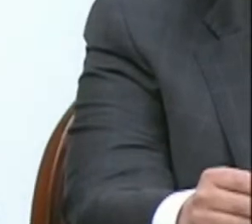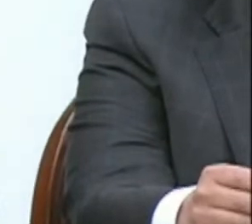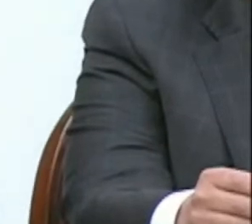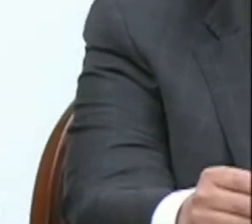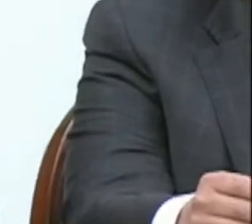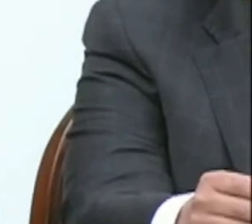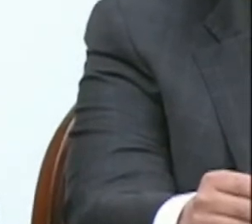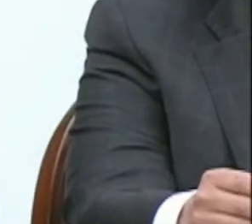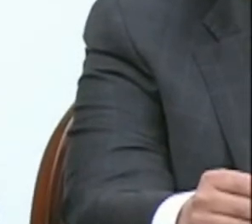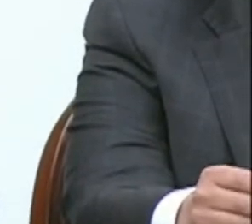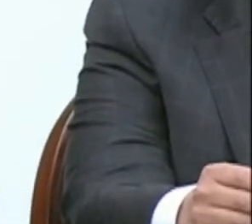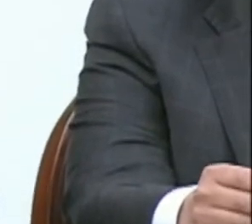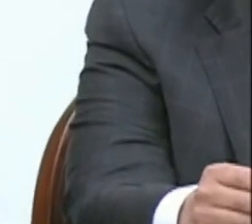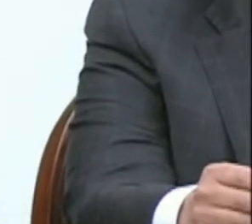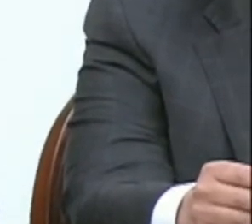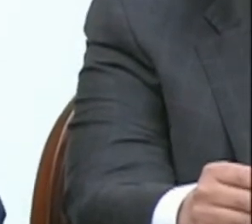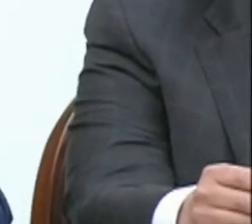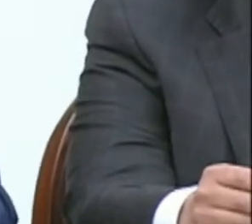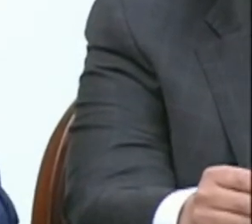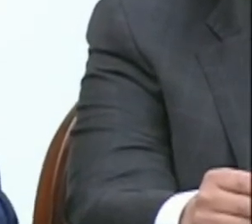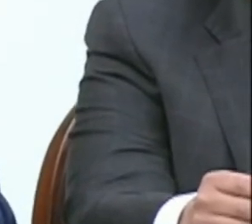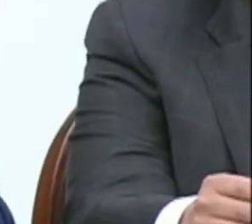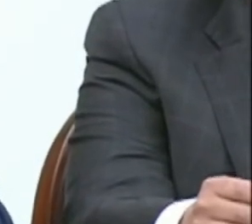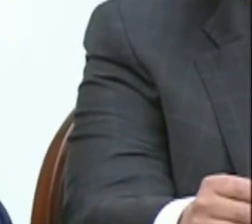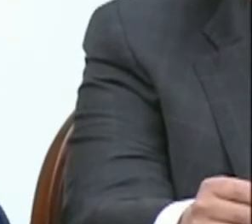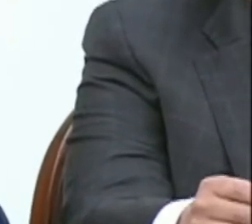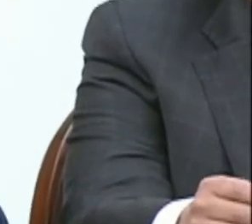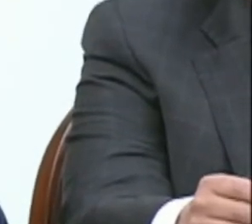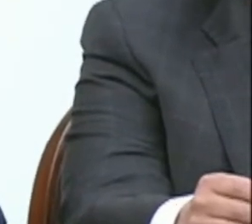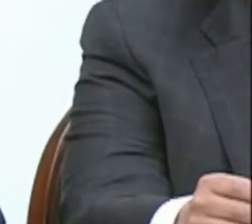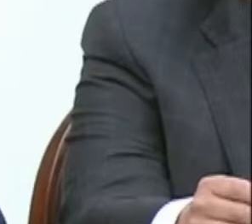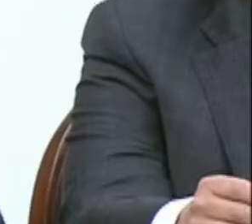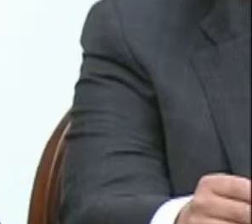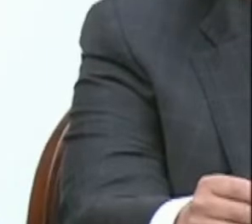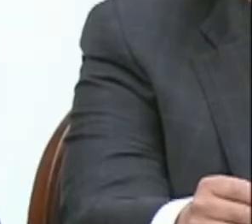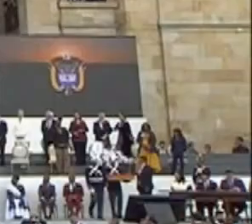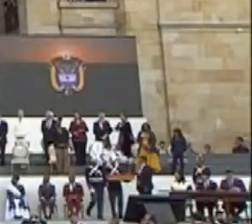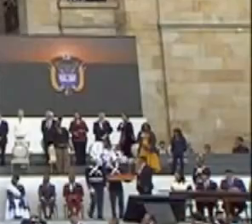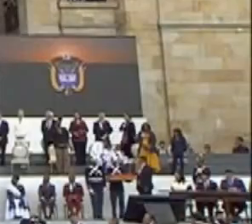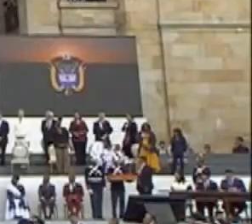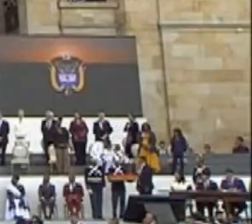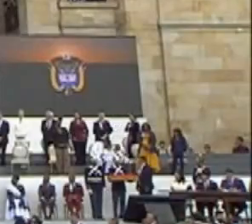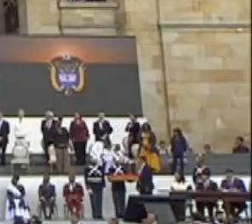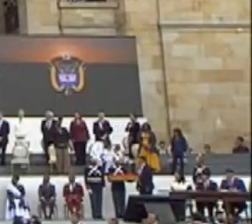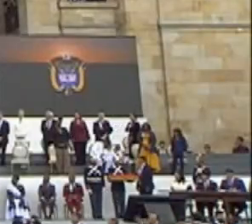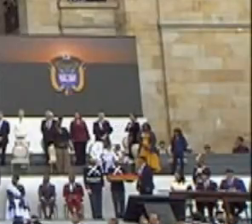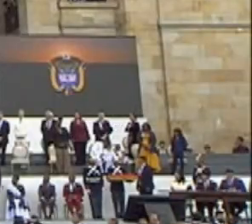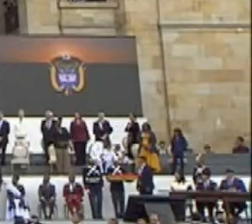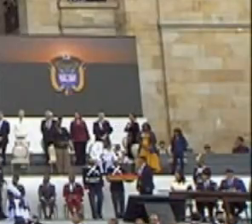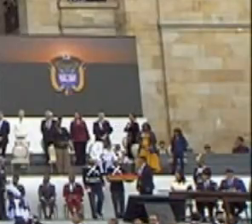Barreras Montealegre, presidente del Congreso de la República de Colombia.